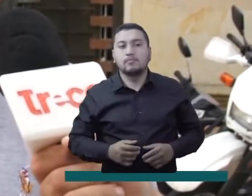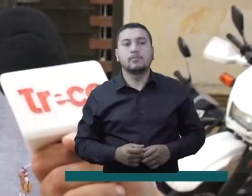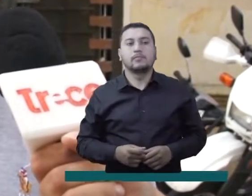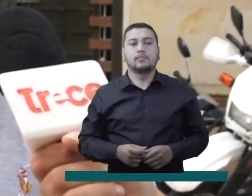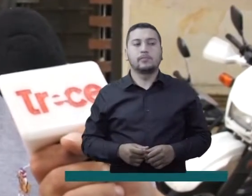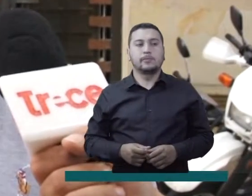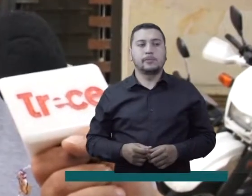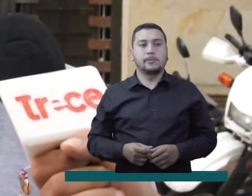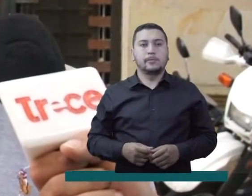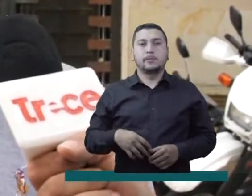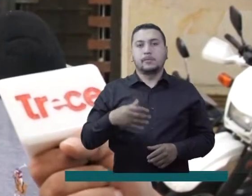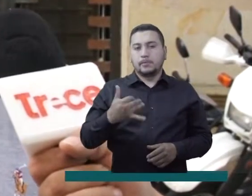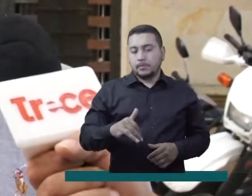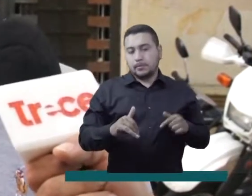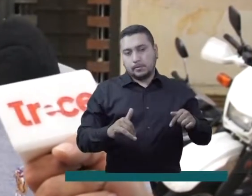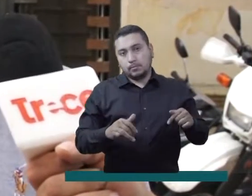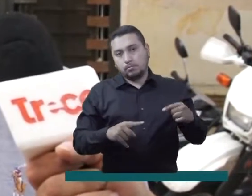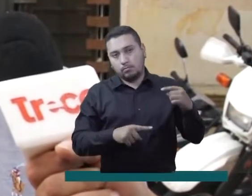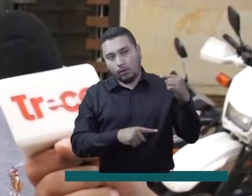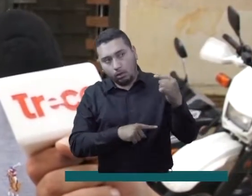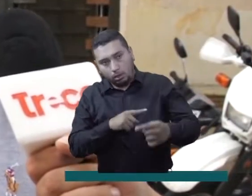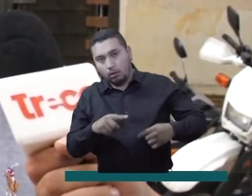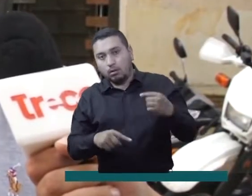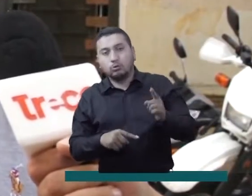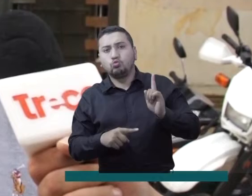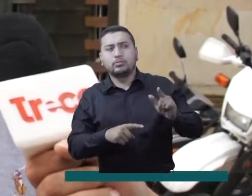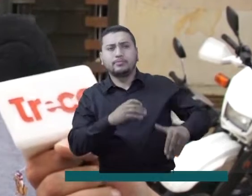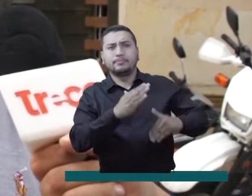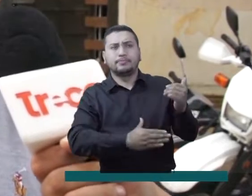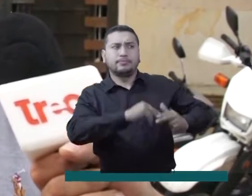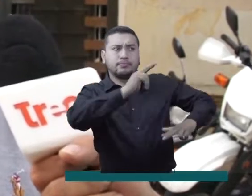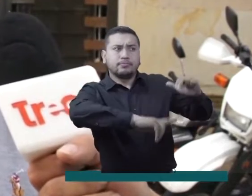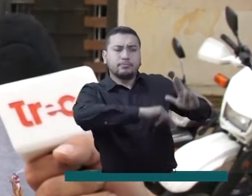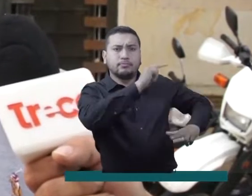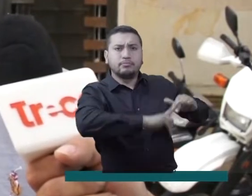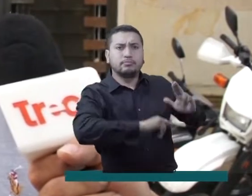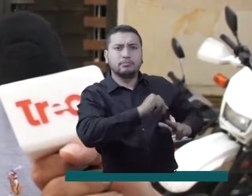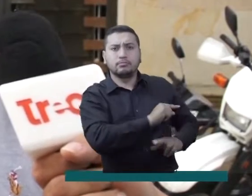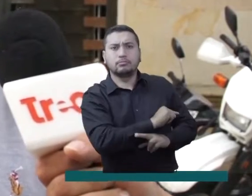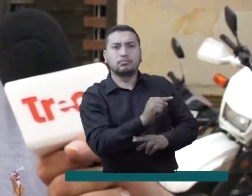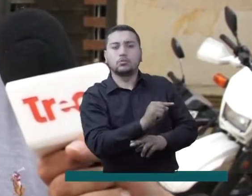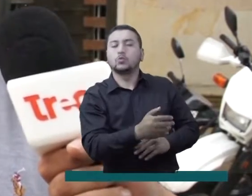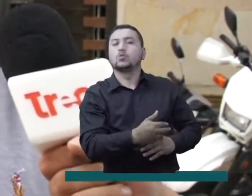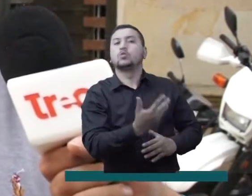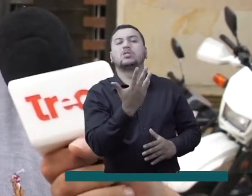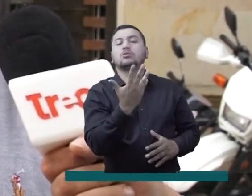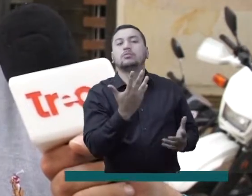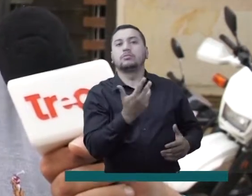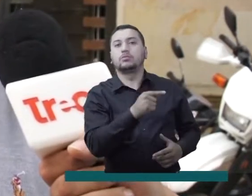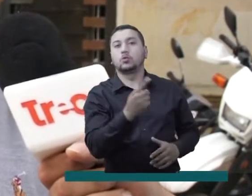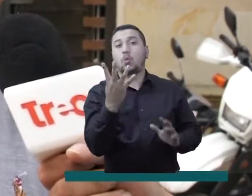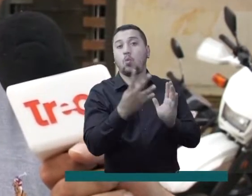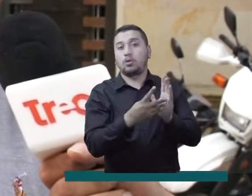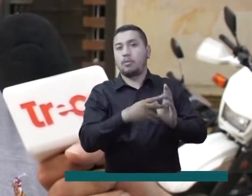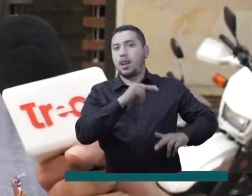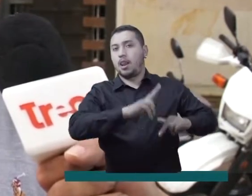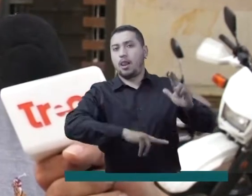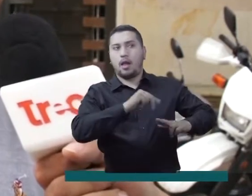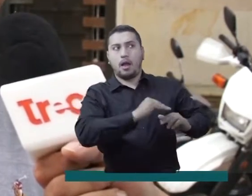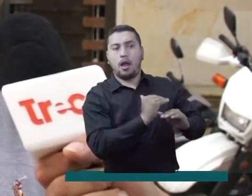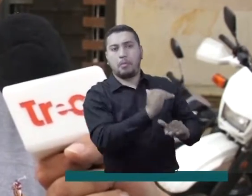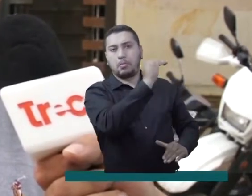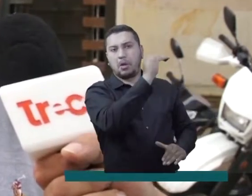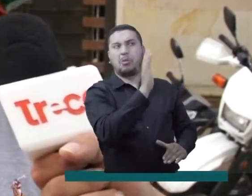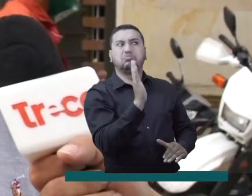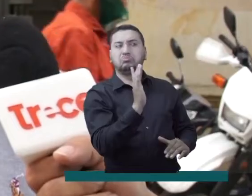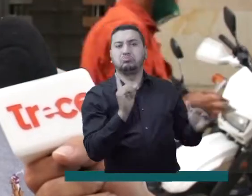viene presentando cíclicamente desde que se empezó a construir. Inicialmente fueron 4.000 apartamentos,